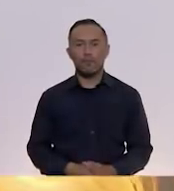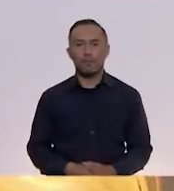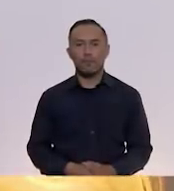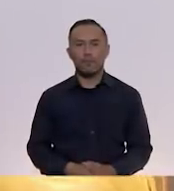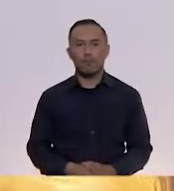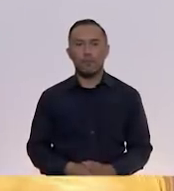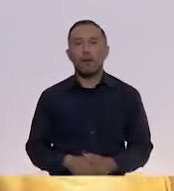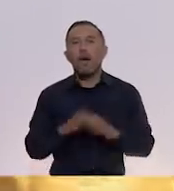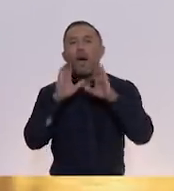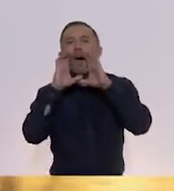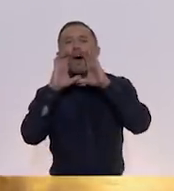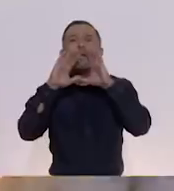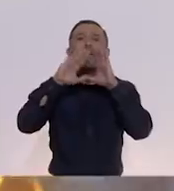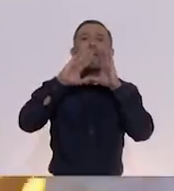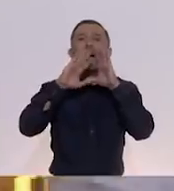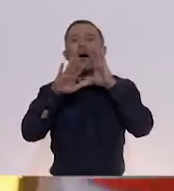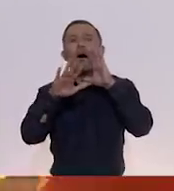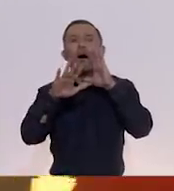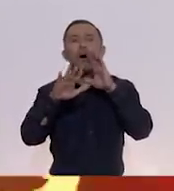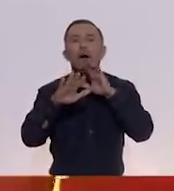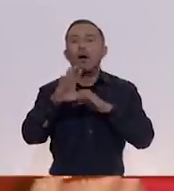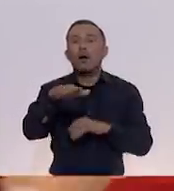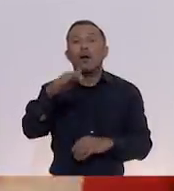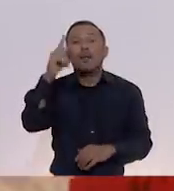¡Mamá! Tere.